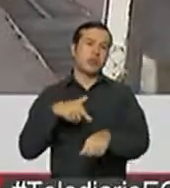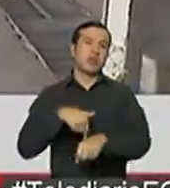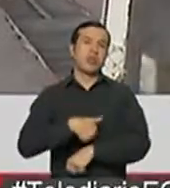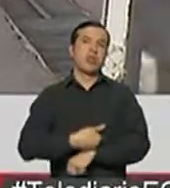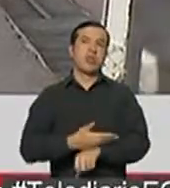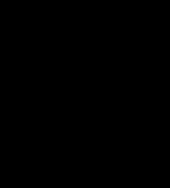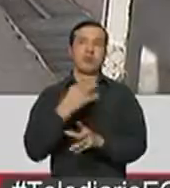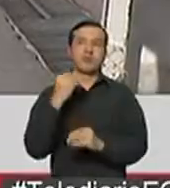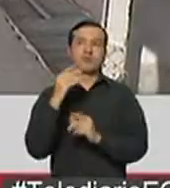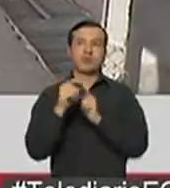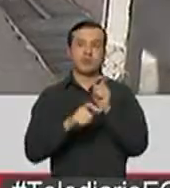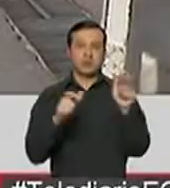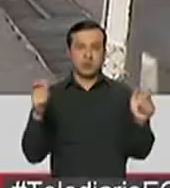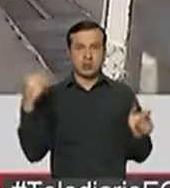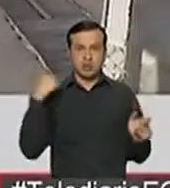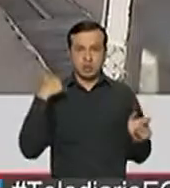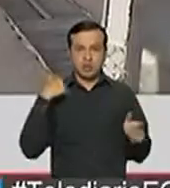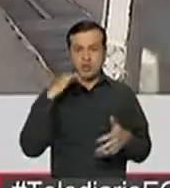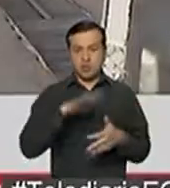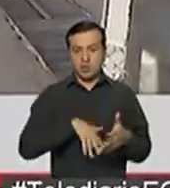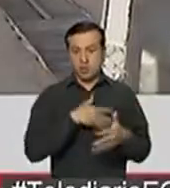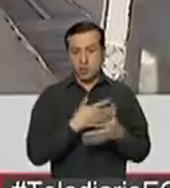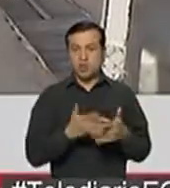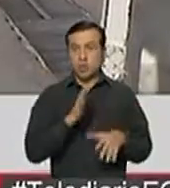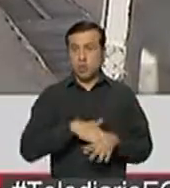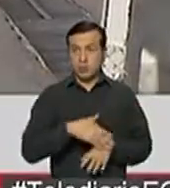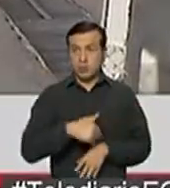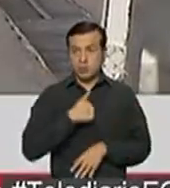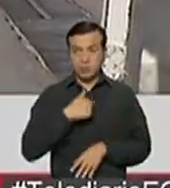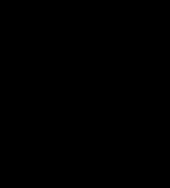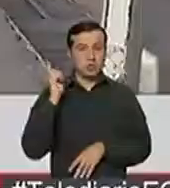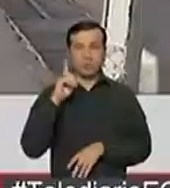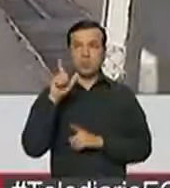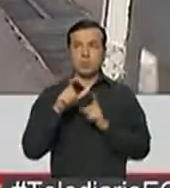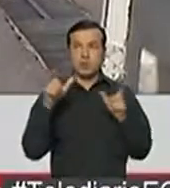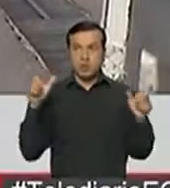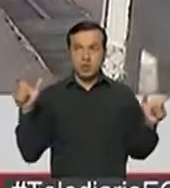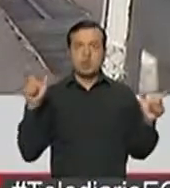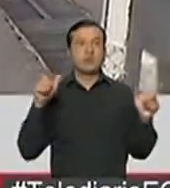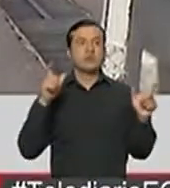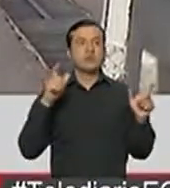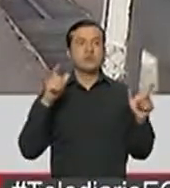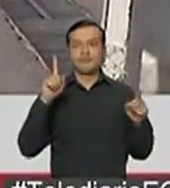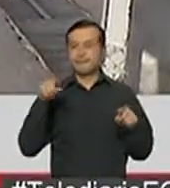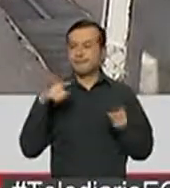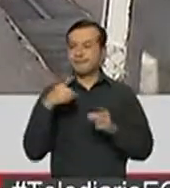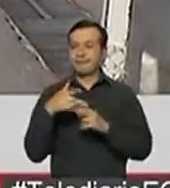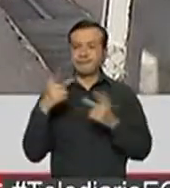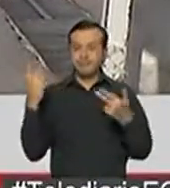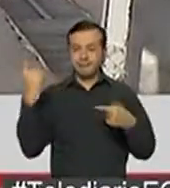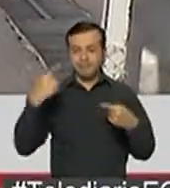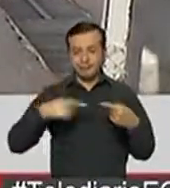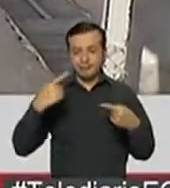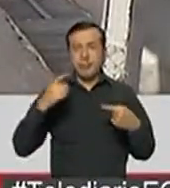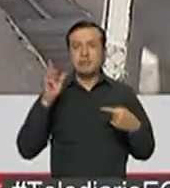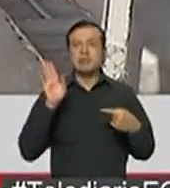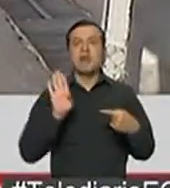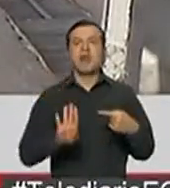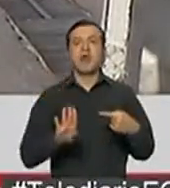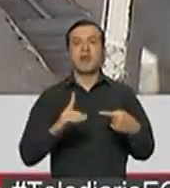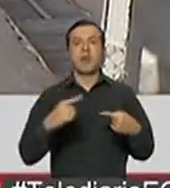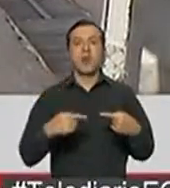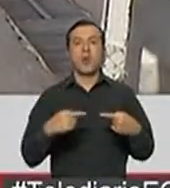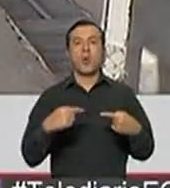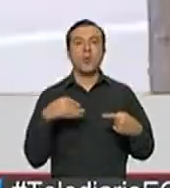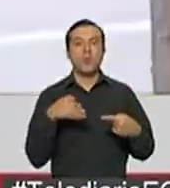gente que tiene horario y a veces no podemos llegar, no es culpa de nosotros, es culpa tal vez del peaje porque está cerrada las cabinas, y con esto descongestionaríamos mucho esto,